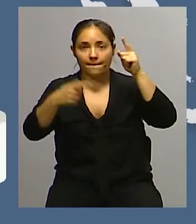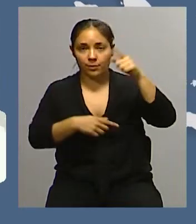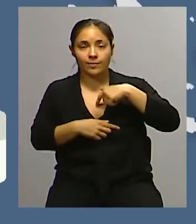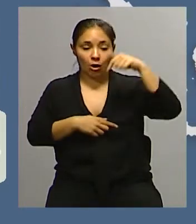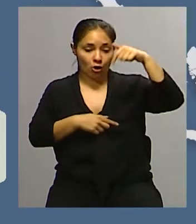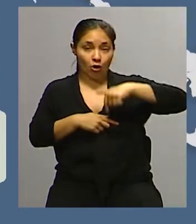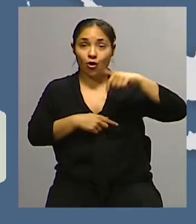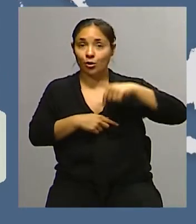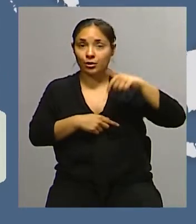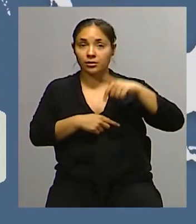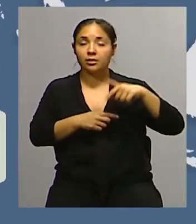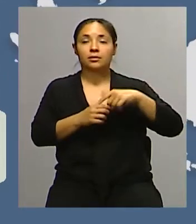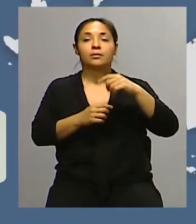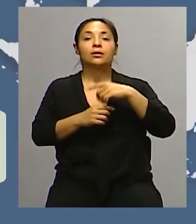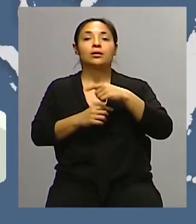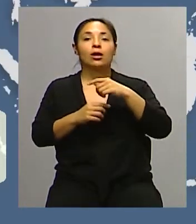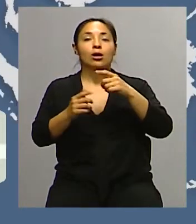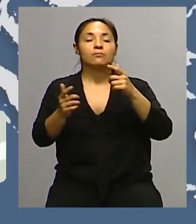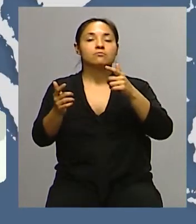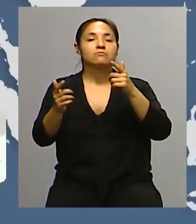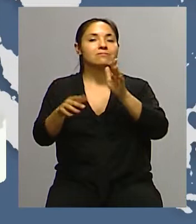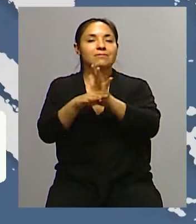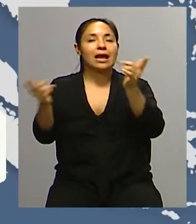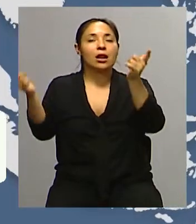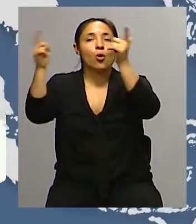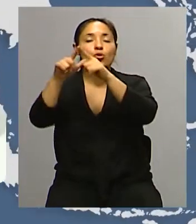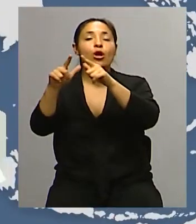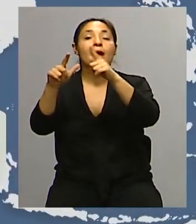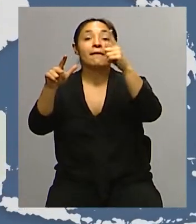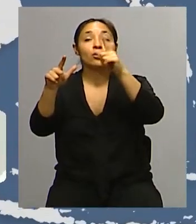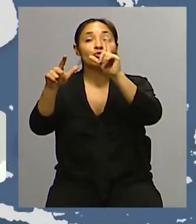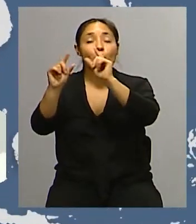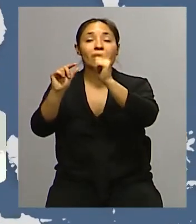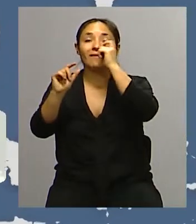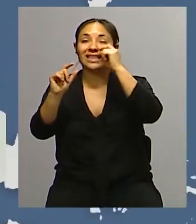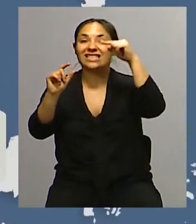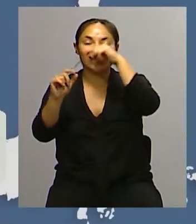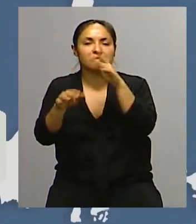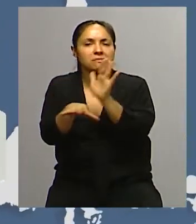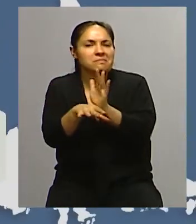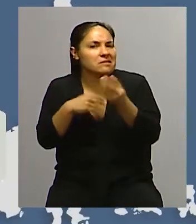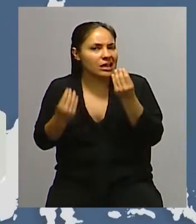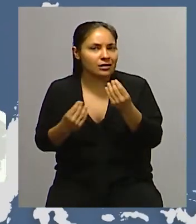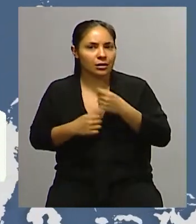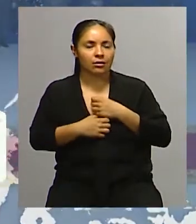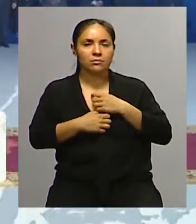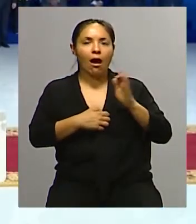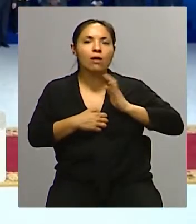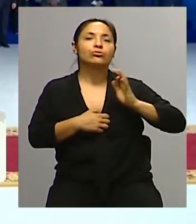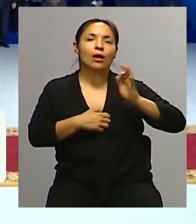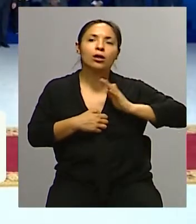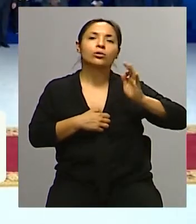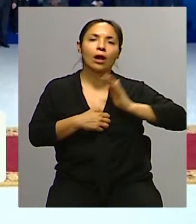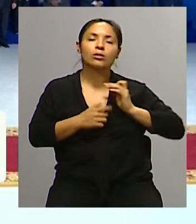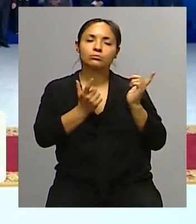estamos transitando la COP27. ¿Esto qué quiere decir? Que hace 27 años que se reúnen no solo los